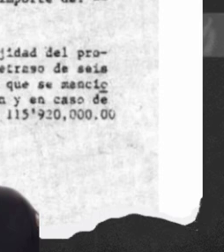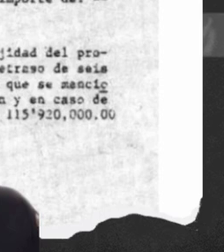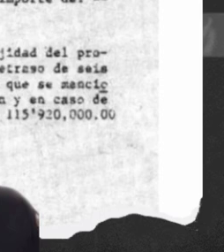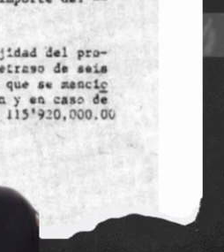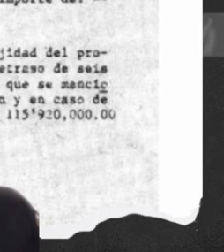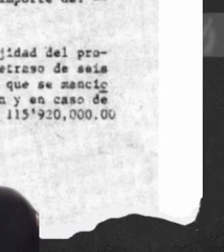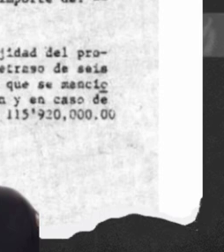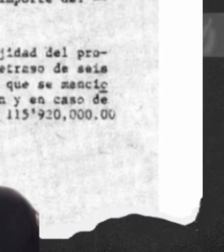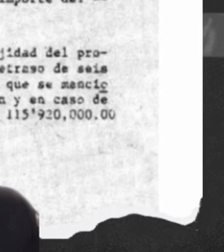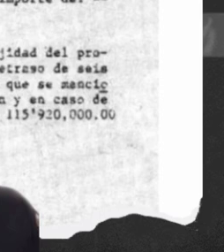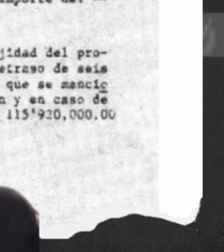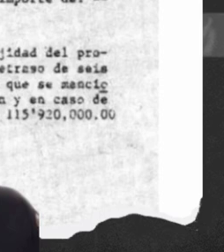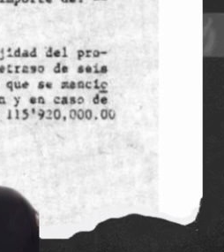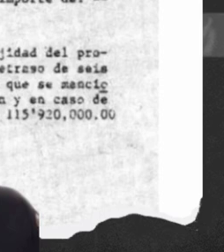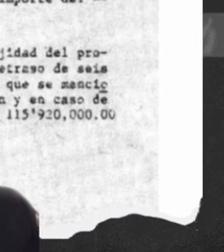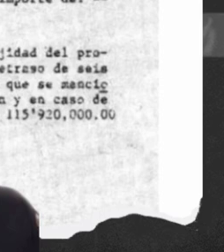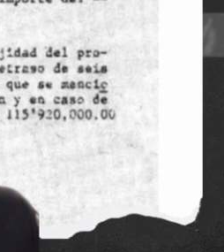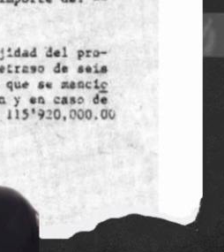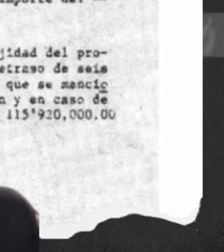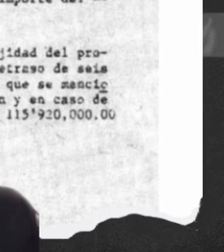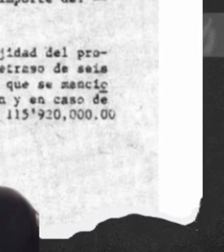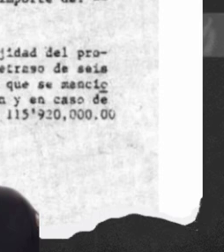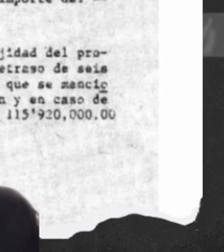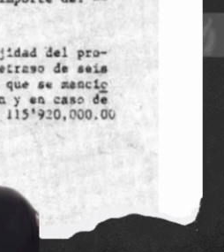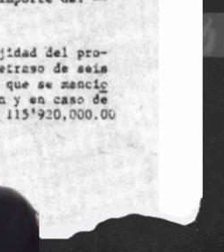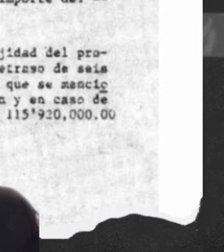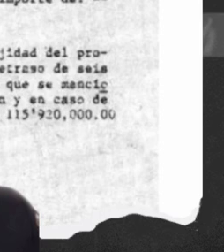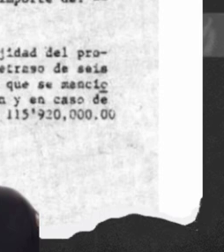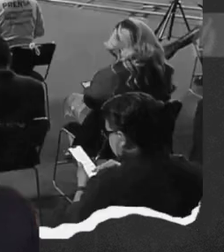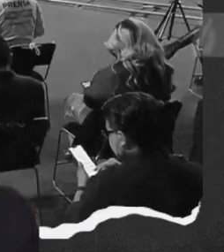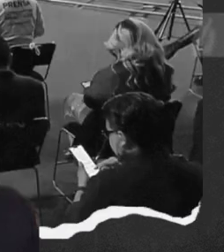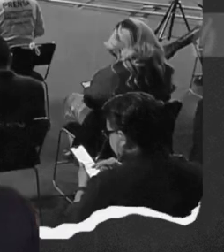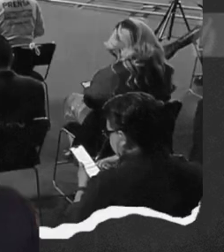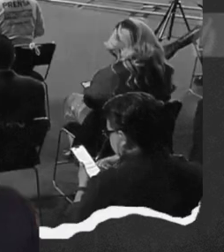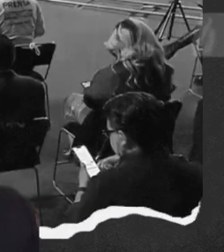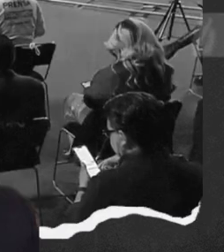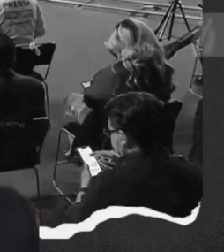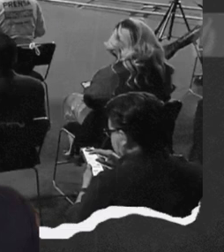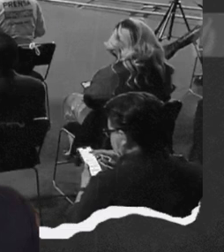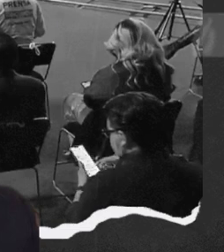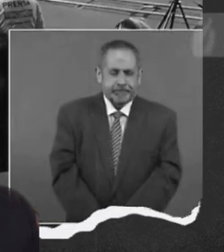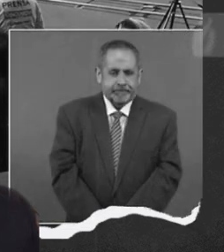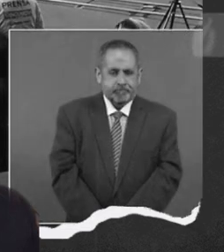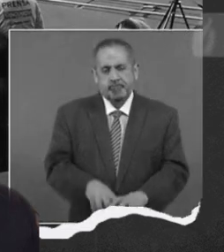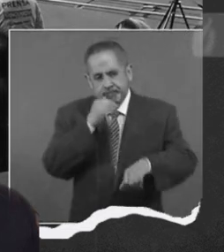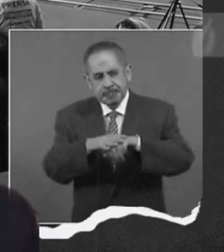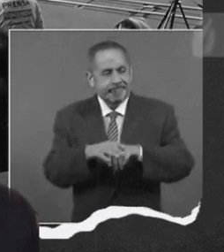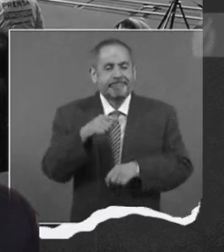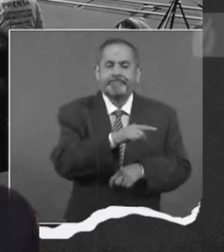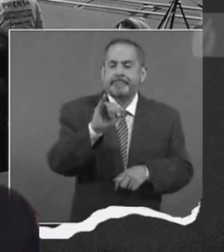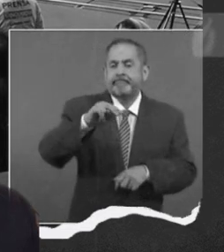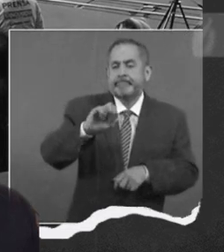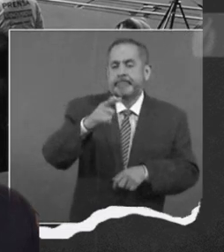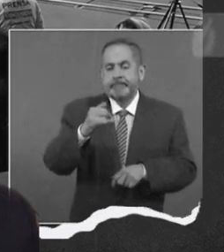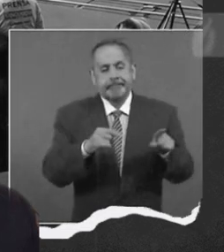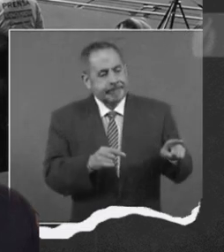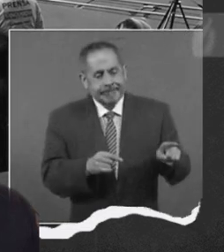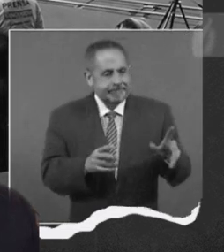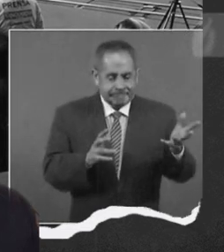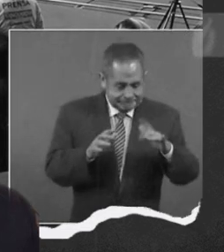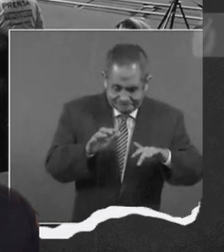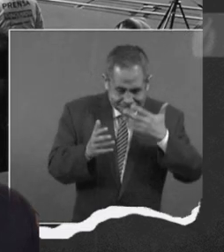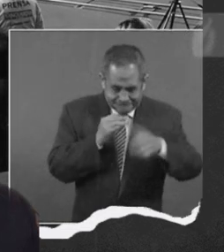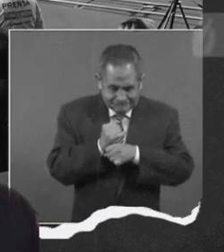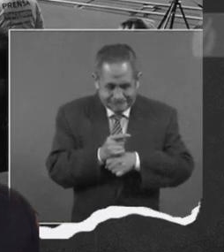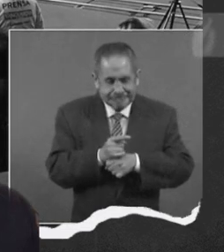comentarle que en virtud de la complejidad del propio estudio y diversos compromisos del Inegi incurrimos